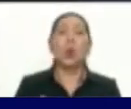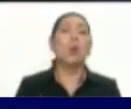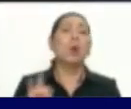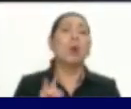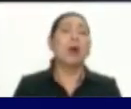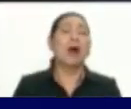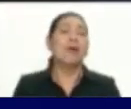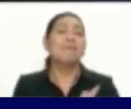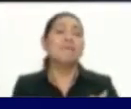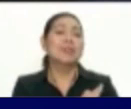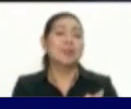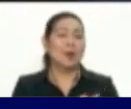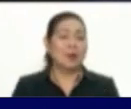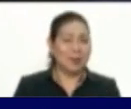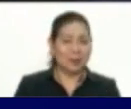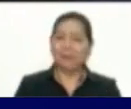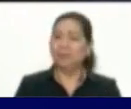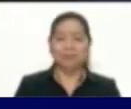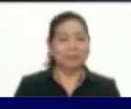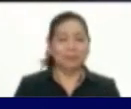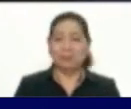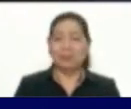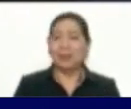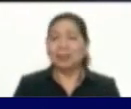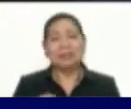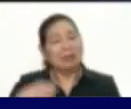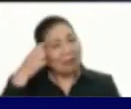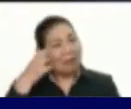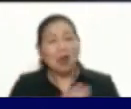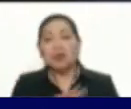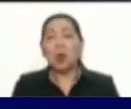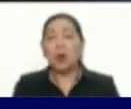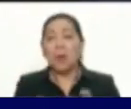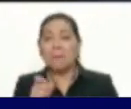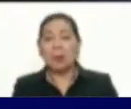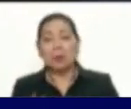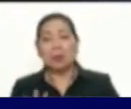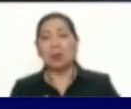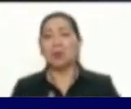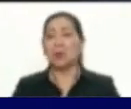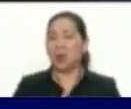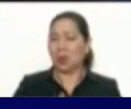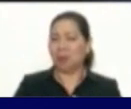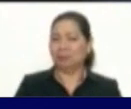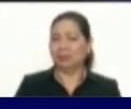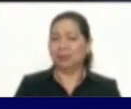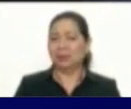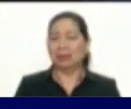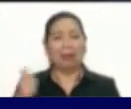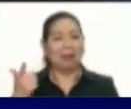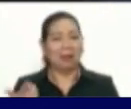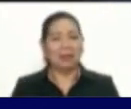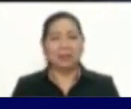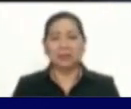al Ministerio Público políticamente y hacer creer al país de que mi persona